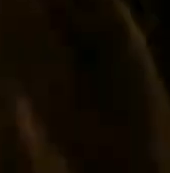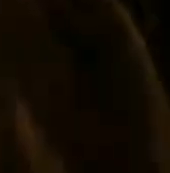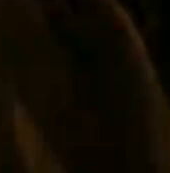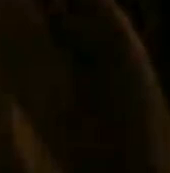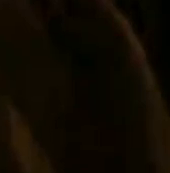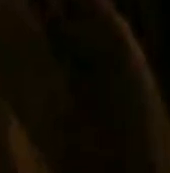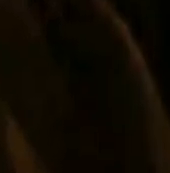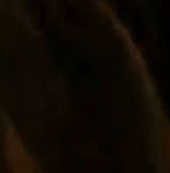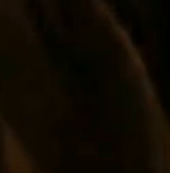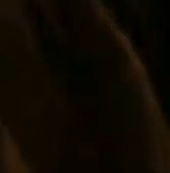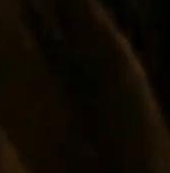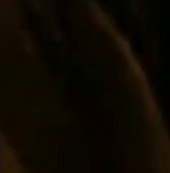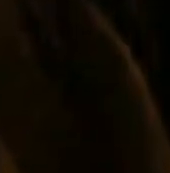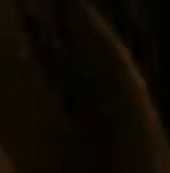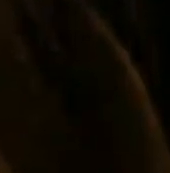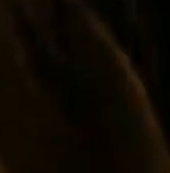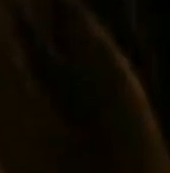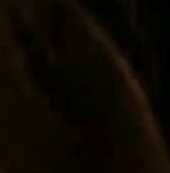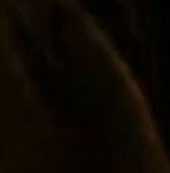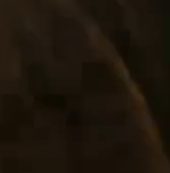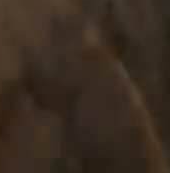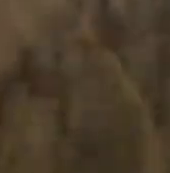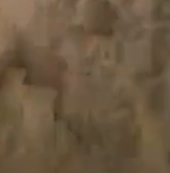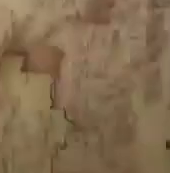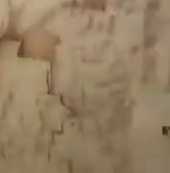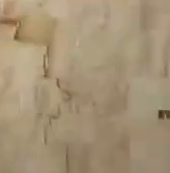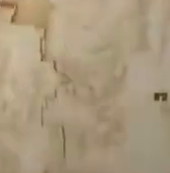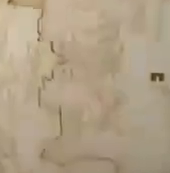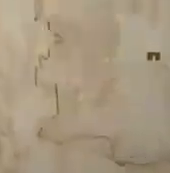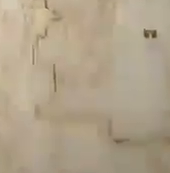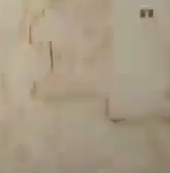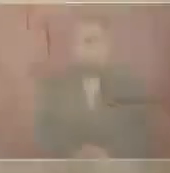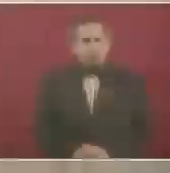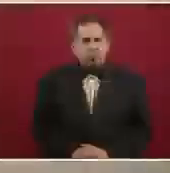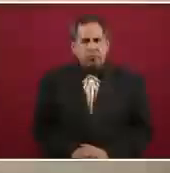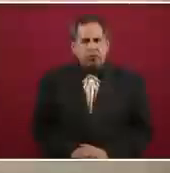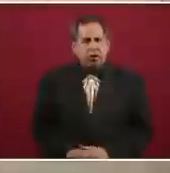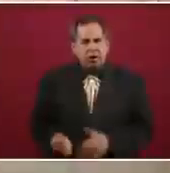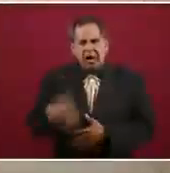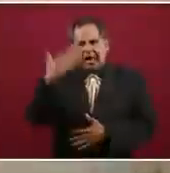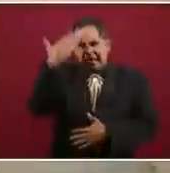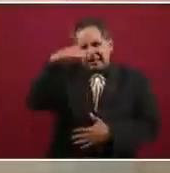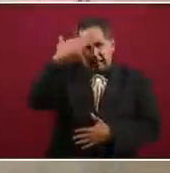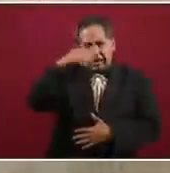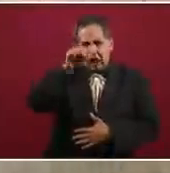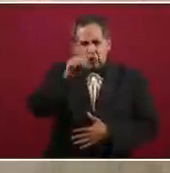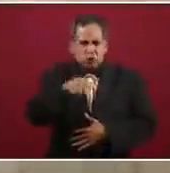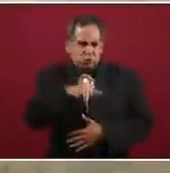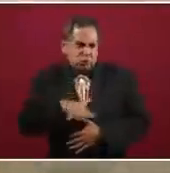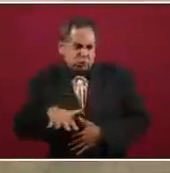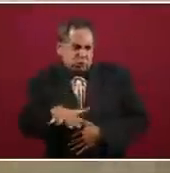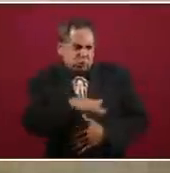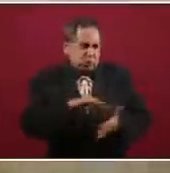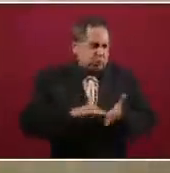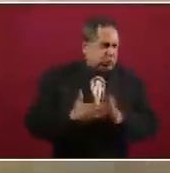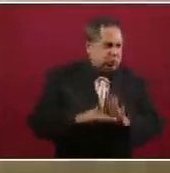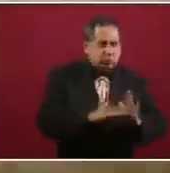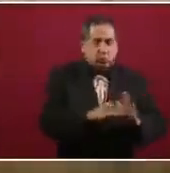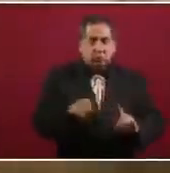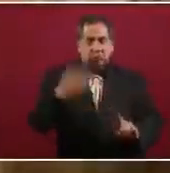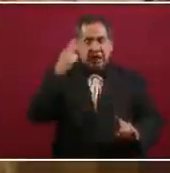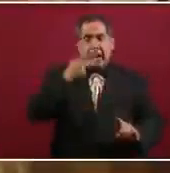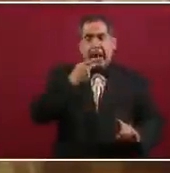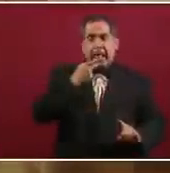vida como arriero, había logrado conocer los intrincados caminos de la Sierra Madre del Sur Aprendió la lengua náhuatl, lo que le